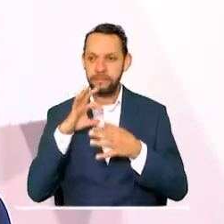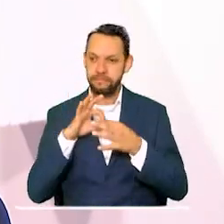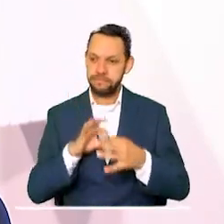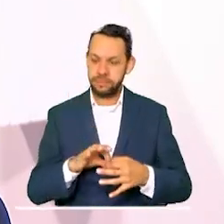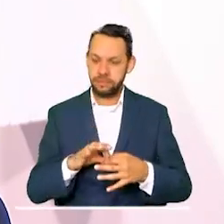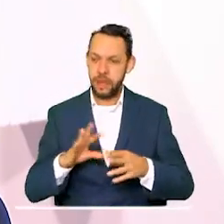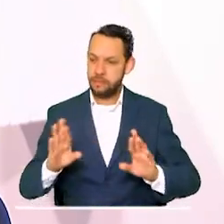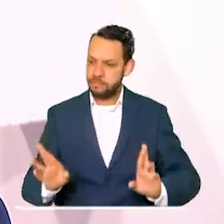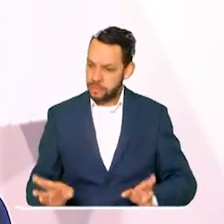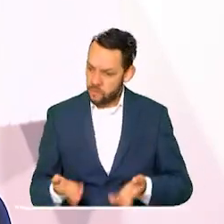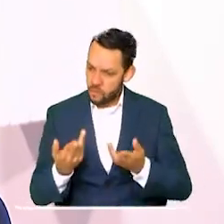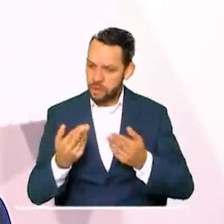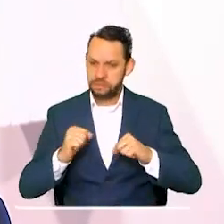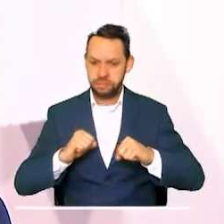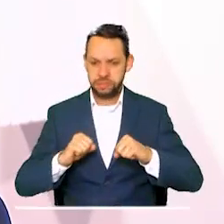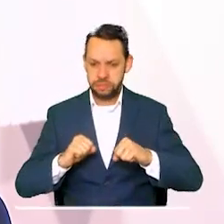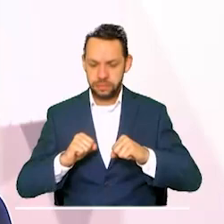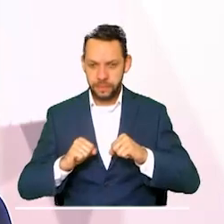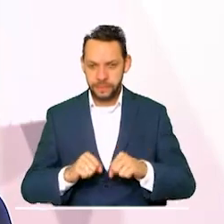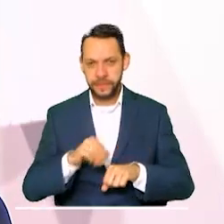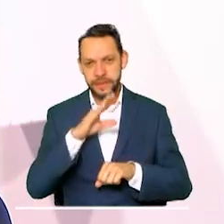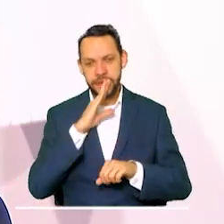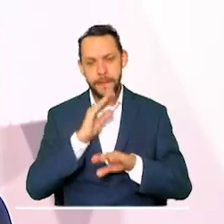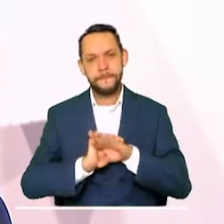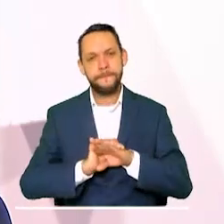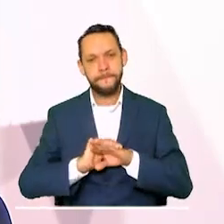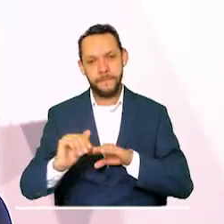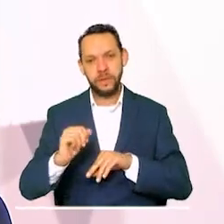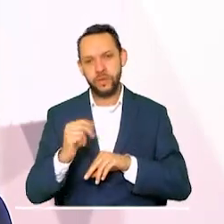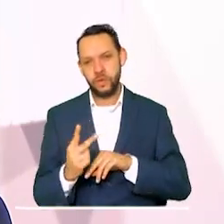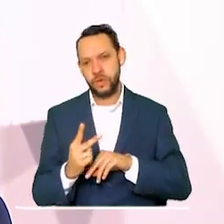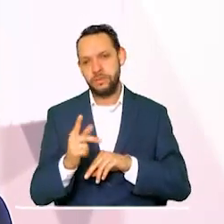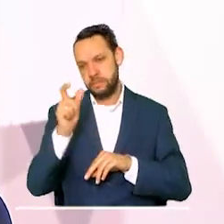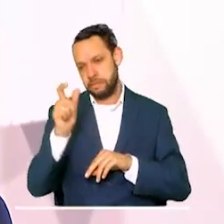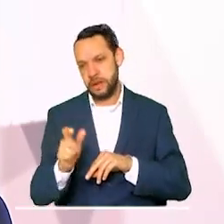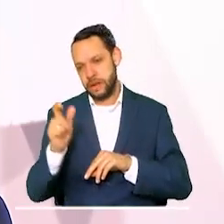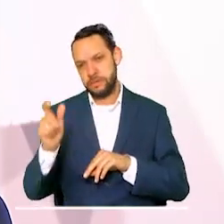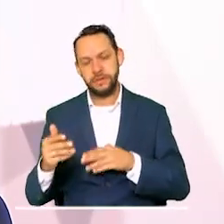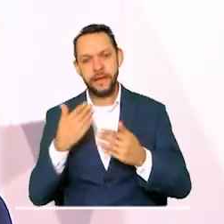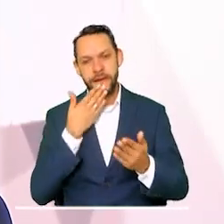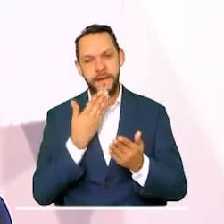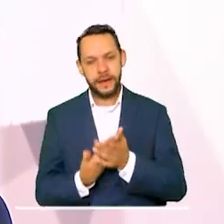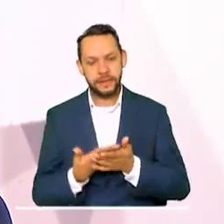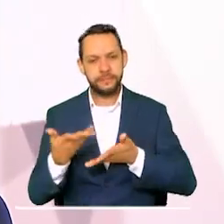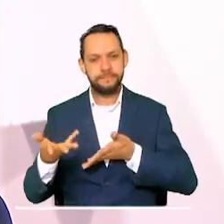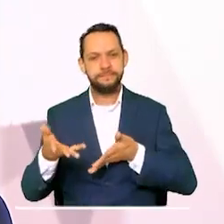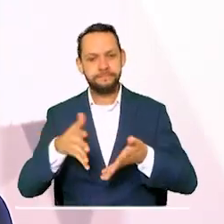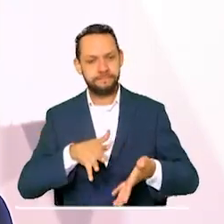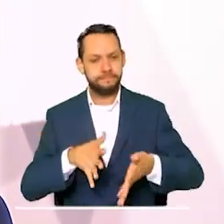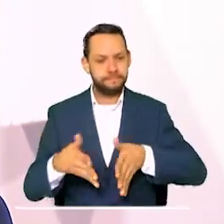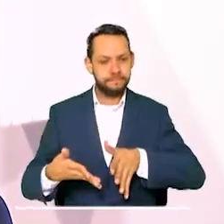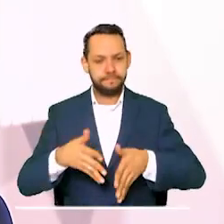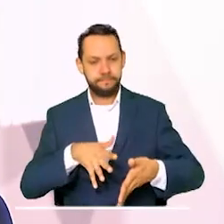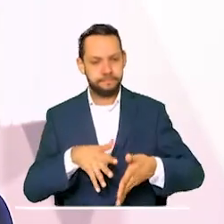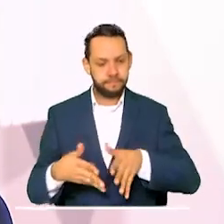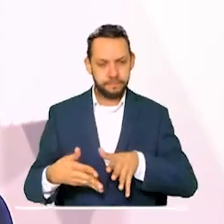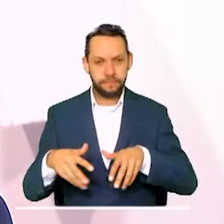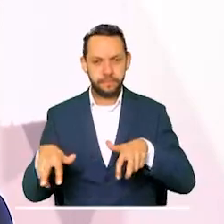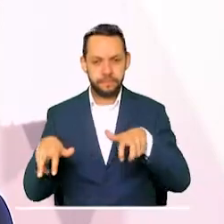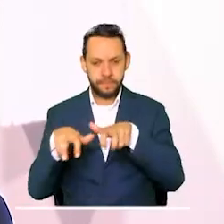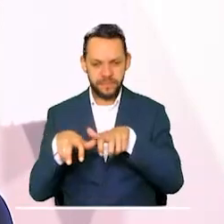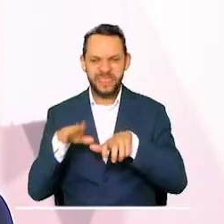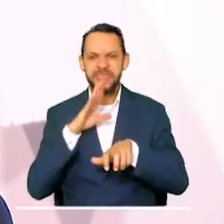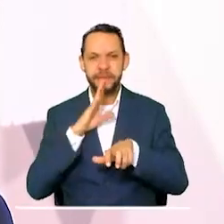resiliencia y lo vamos a hacer con dos invitados muy especial. Aquí en estudio tengo la